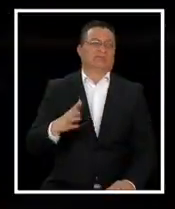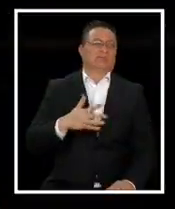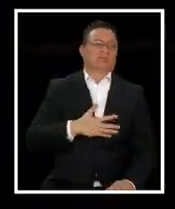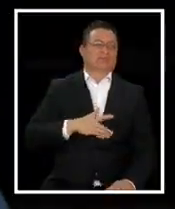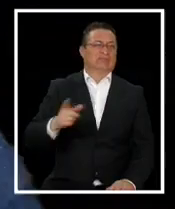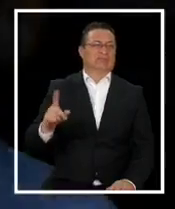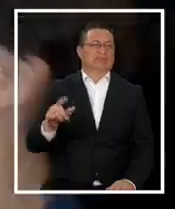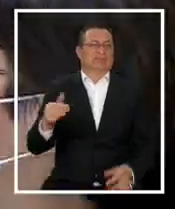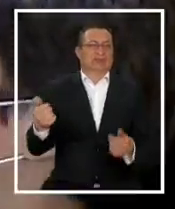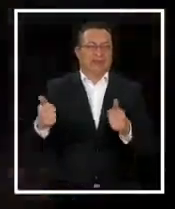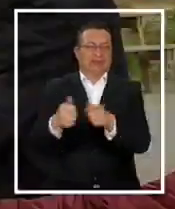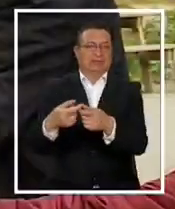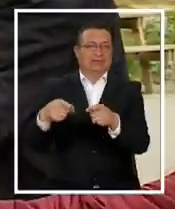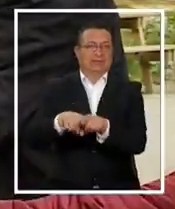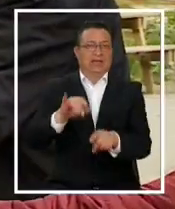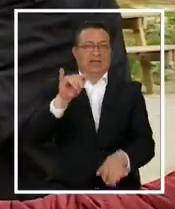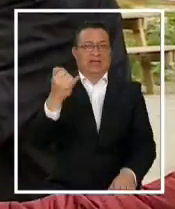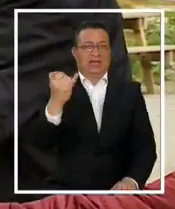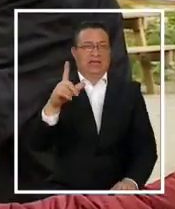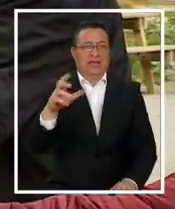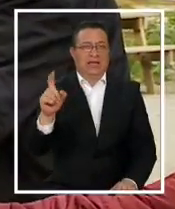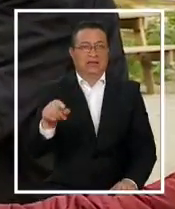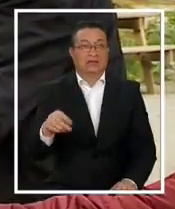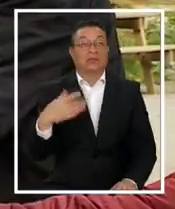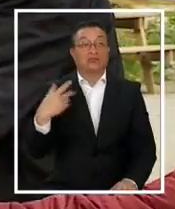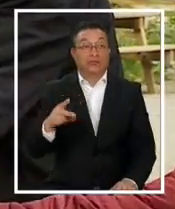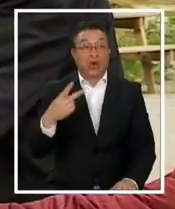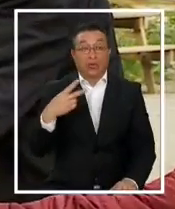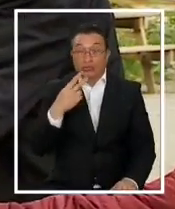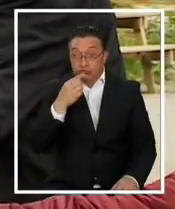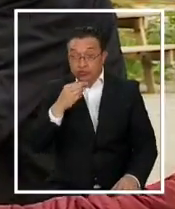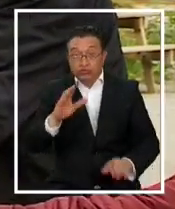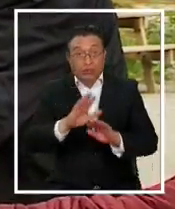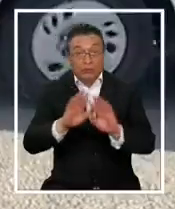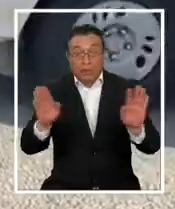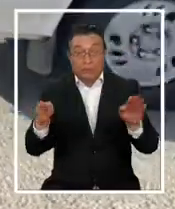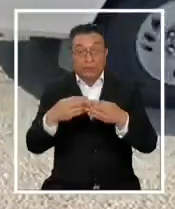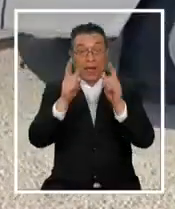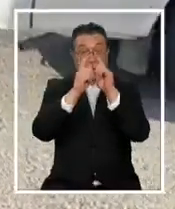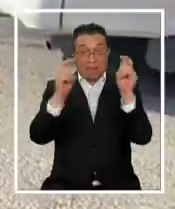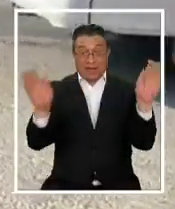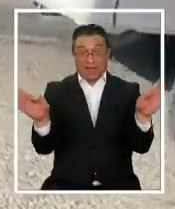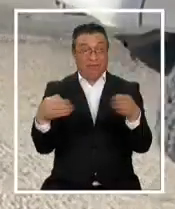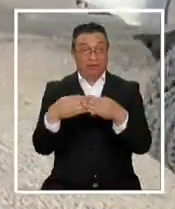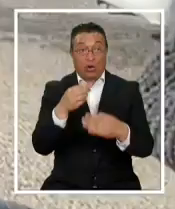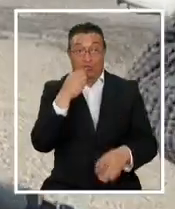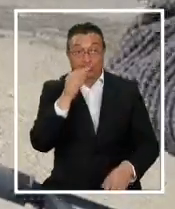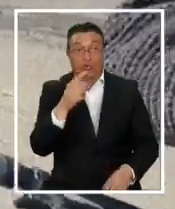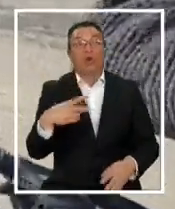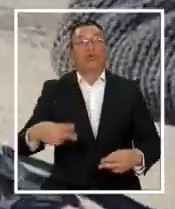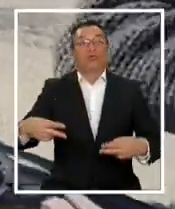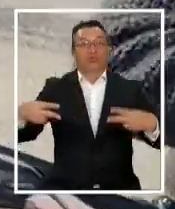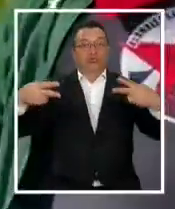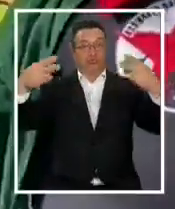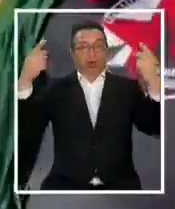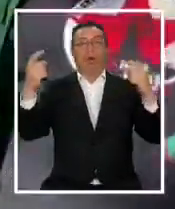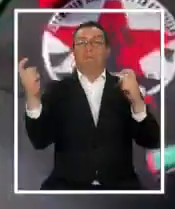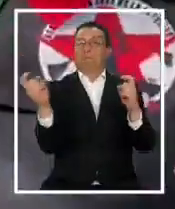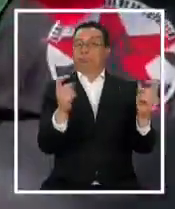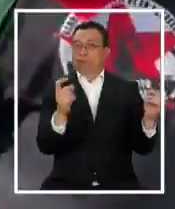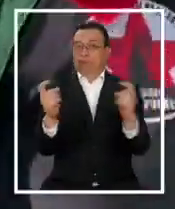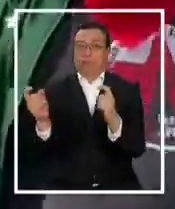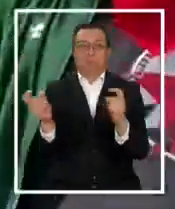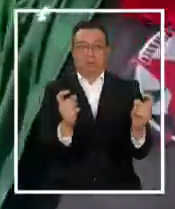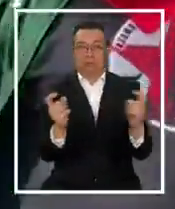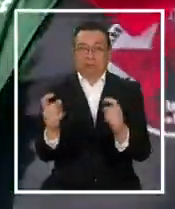diputada Pamela Giles. A solo 24 horas del fin del periodo legal de campaña, Orrego y Oliva elevaron el tono, con fuertes críticas